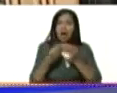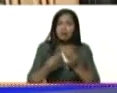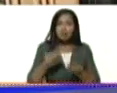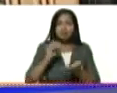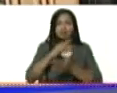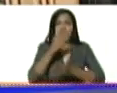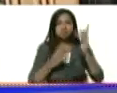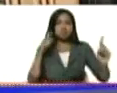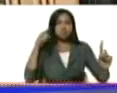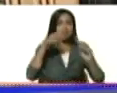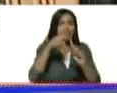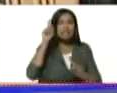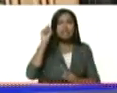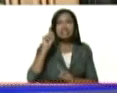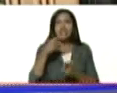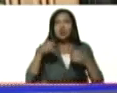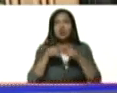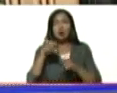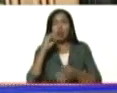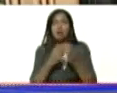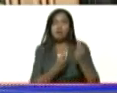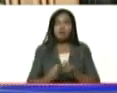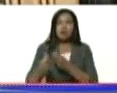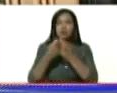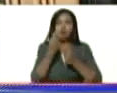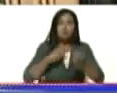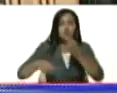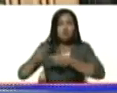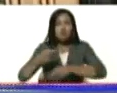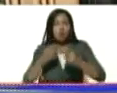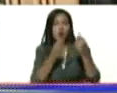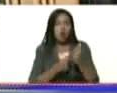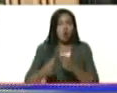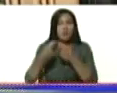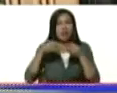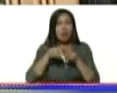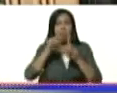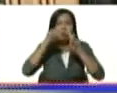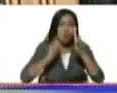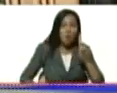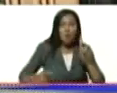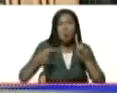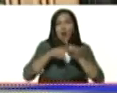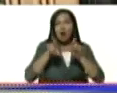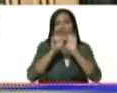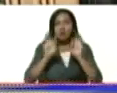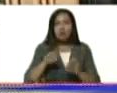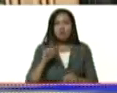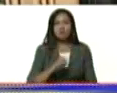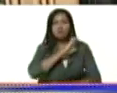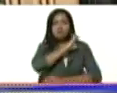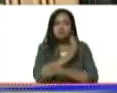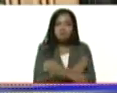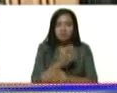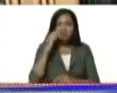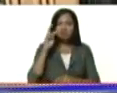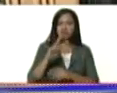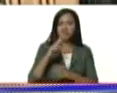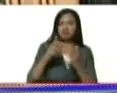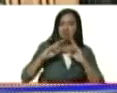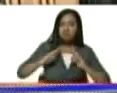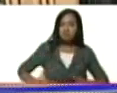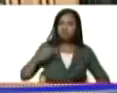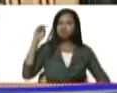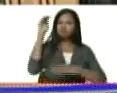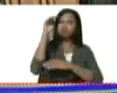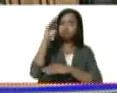más grandes objetivos en lo financiero, en lo comercial, en lo económico, en lo energético, en lo que tiene que ver con lo humano hacia